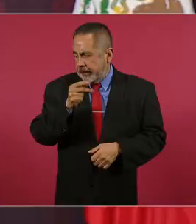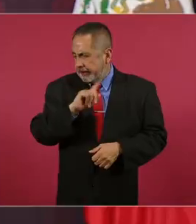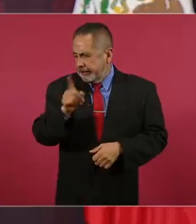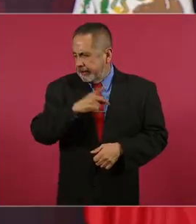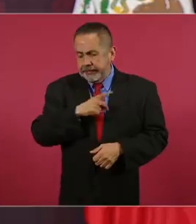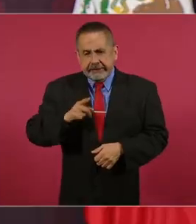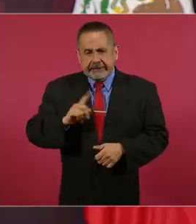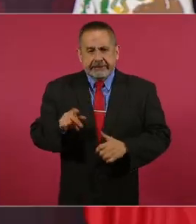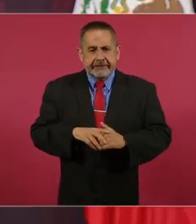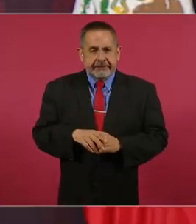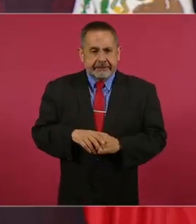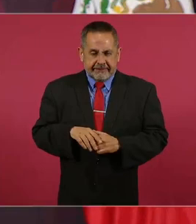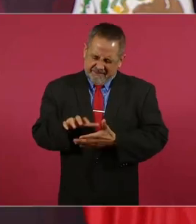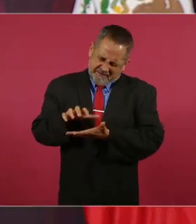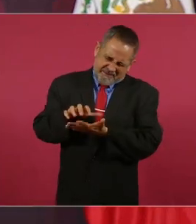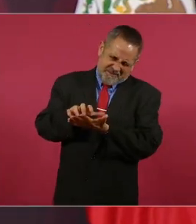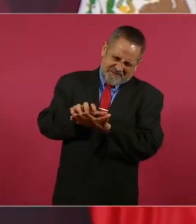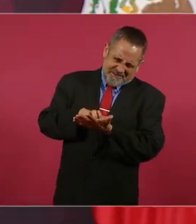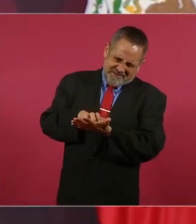Entonces, lo que ahorremos,